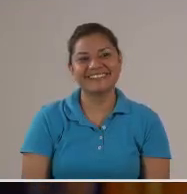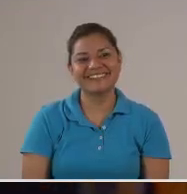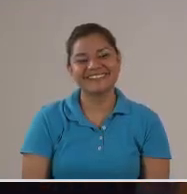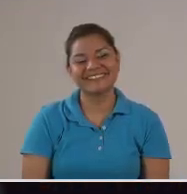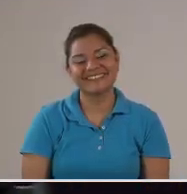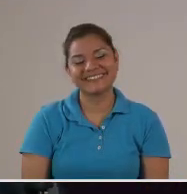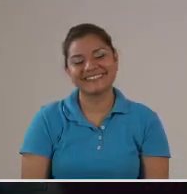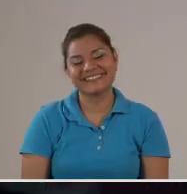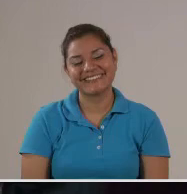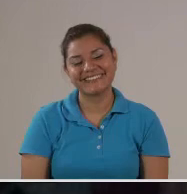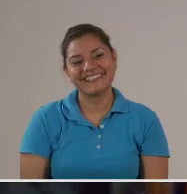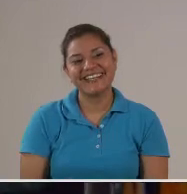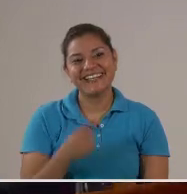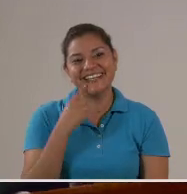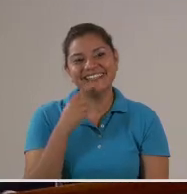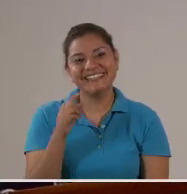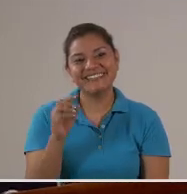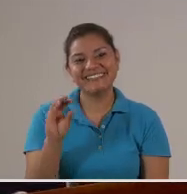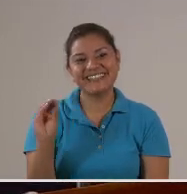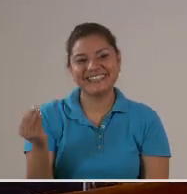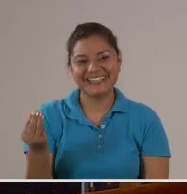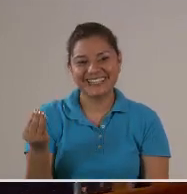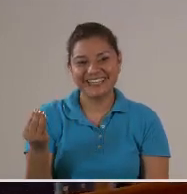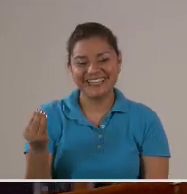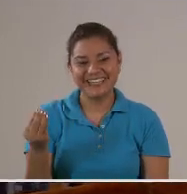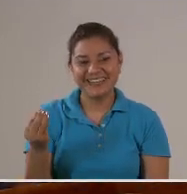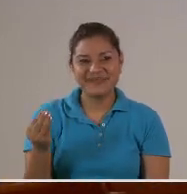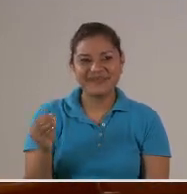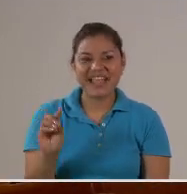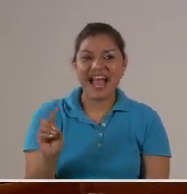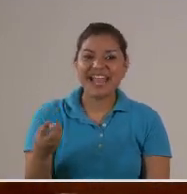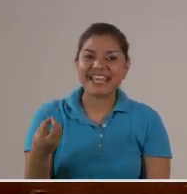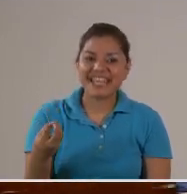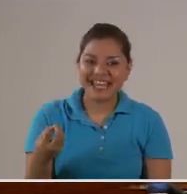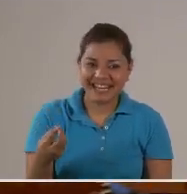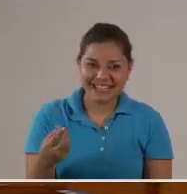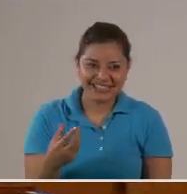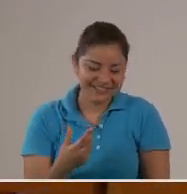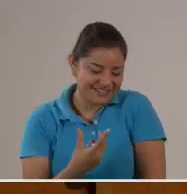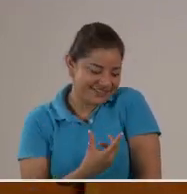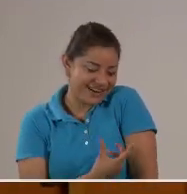eso Ay Dios mío sa qué fue lo que me